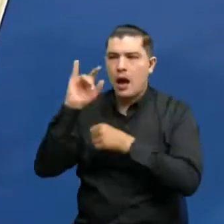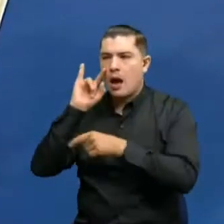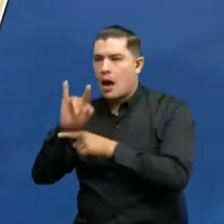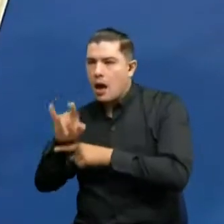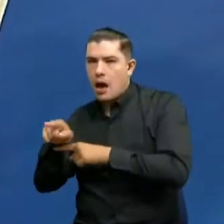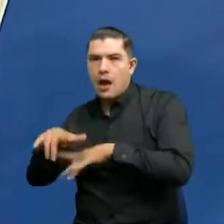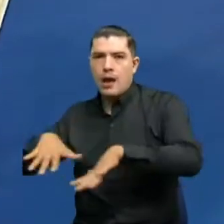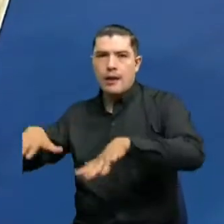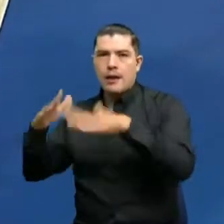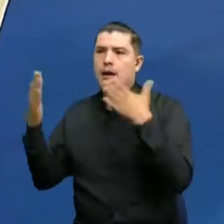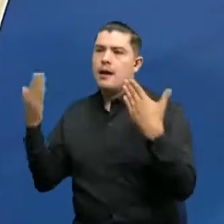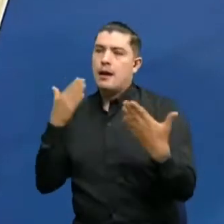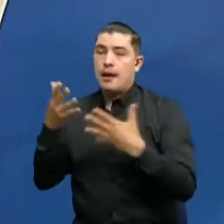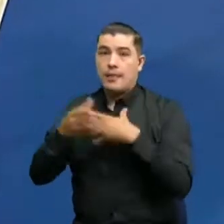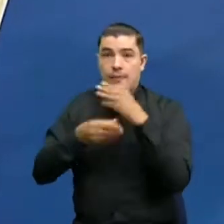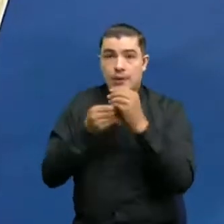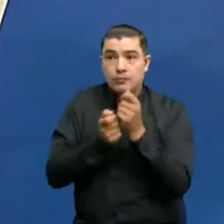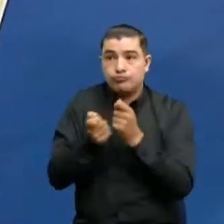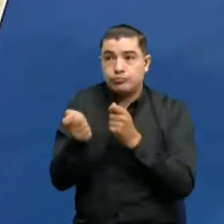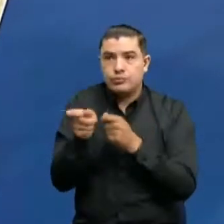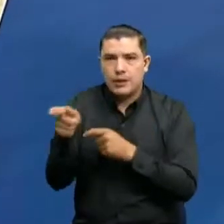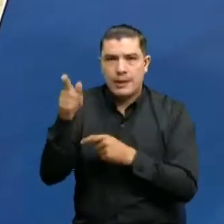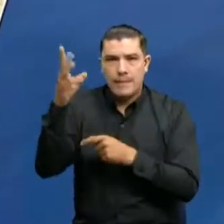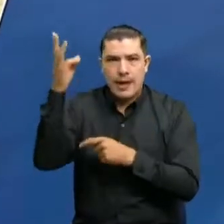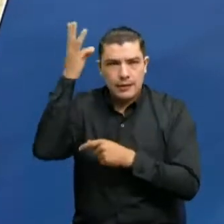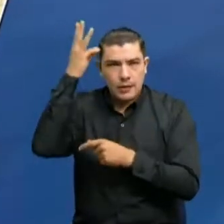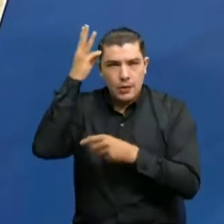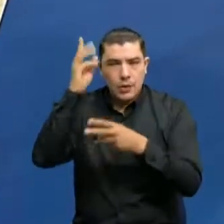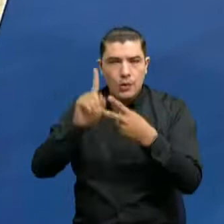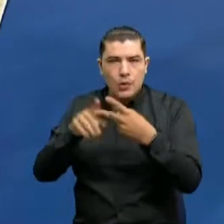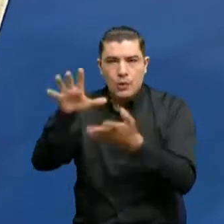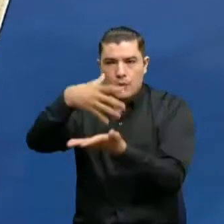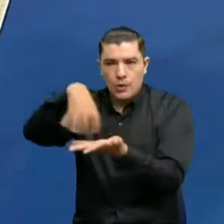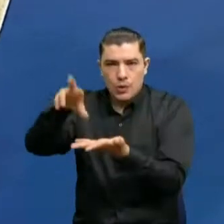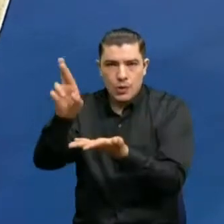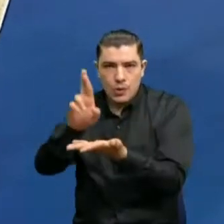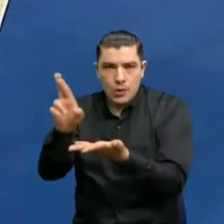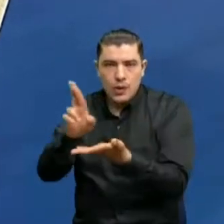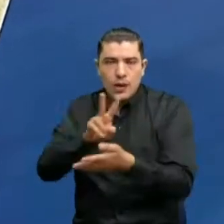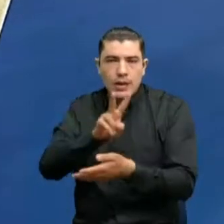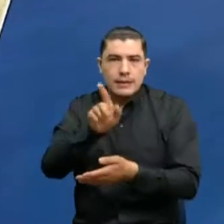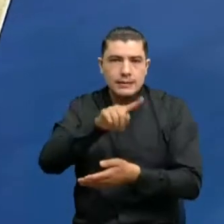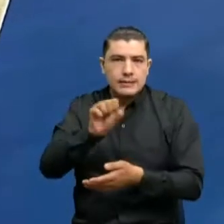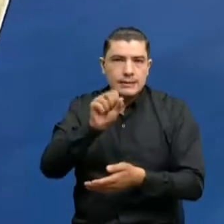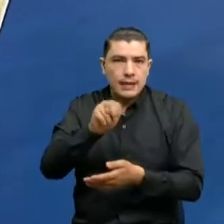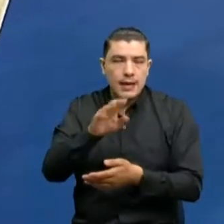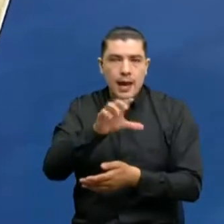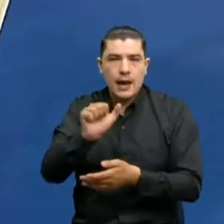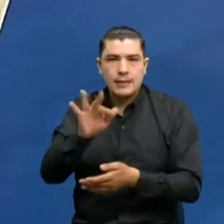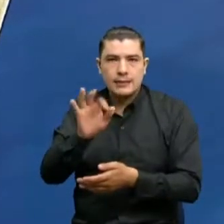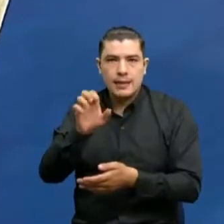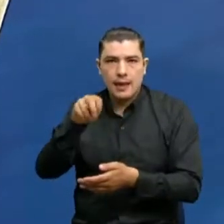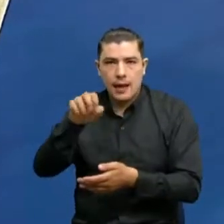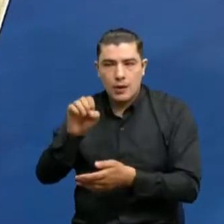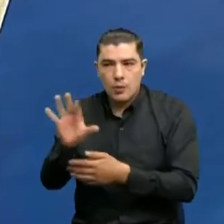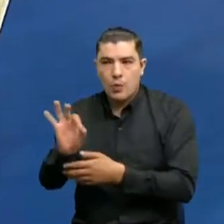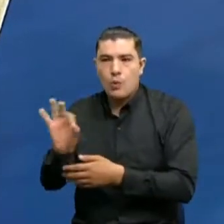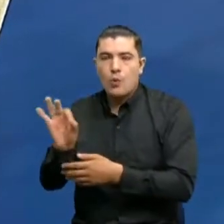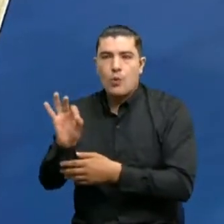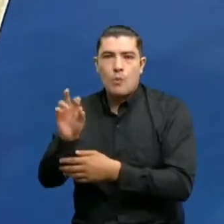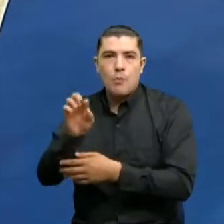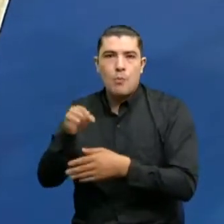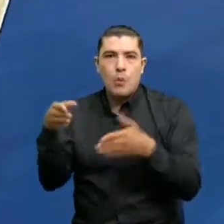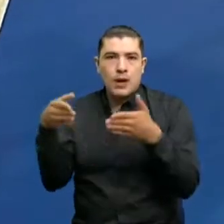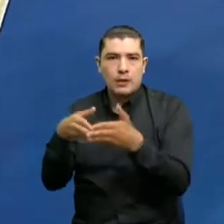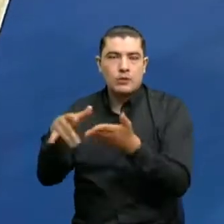cercanos como en los patios villa del rosario el zulia san cayetano puerto santander y también sectores como la de astilleros que